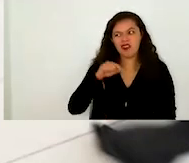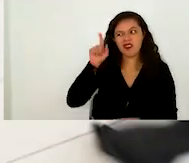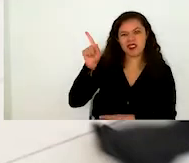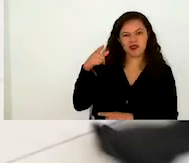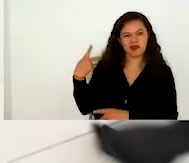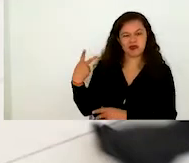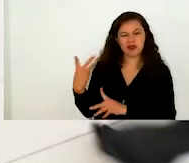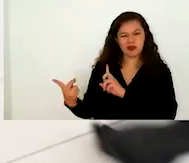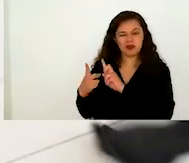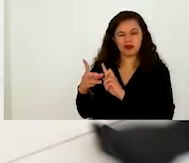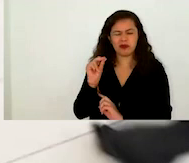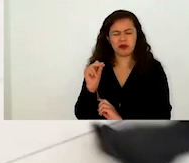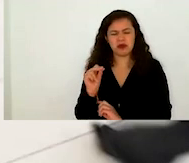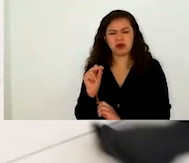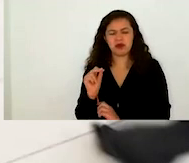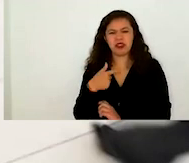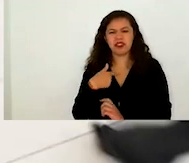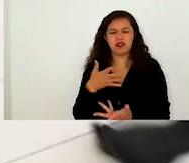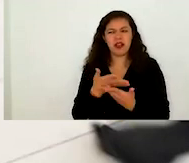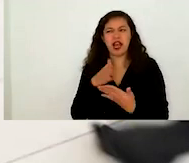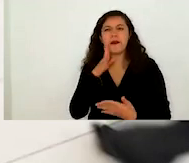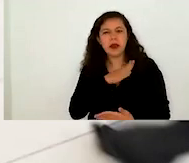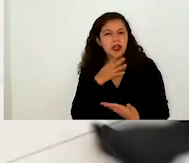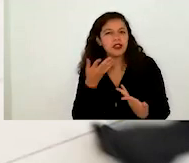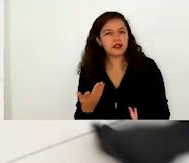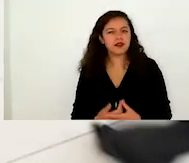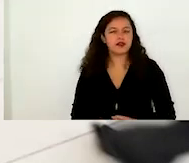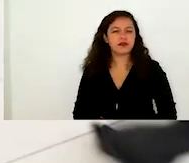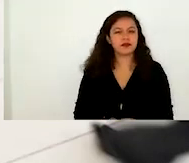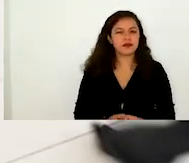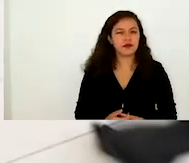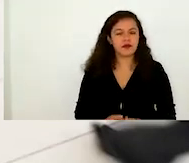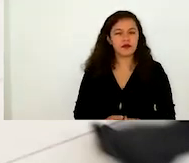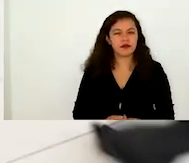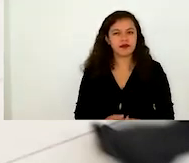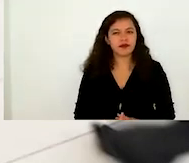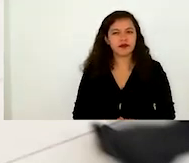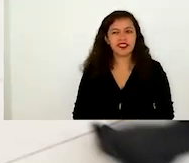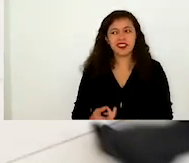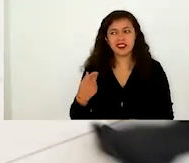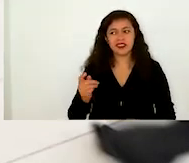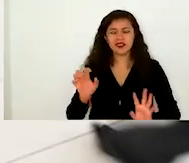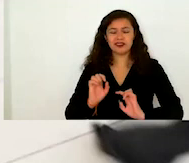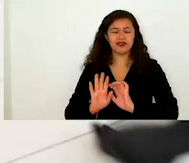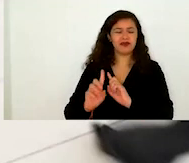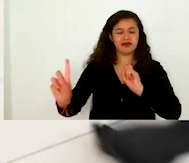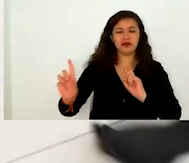es que no comparta compartible visitamos pues que no nos quedemos bien